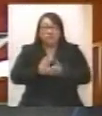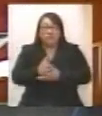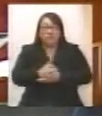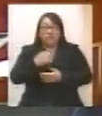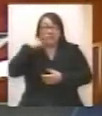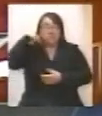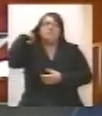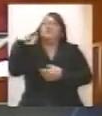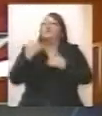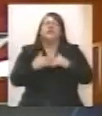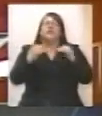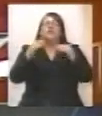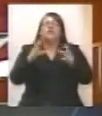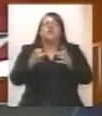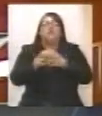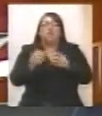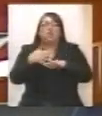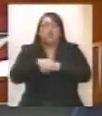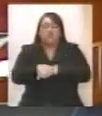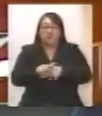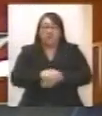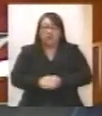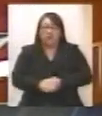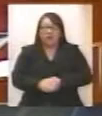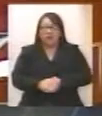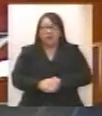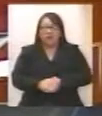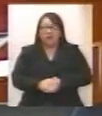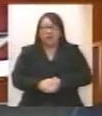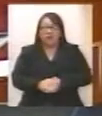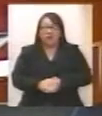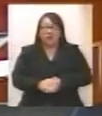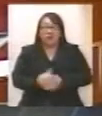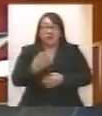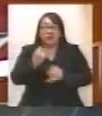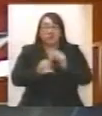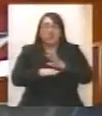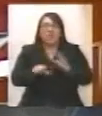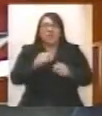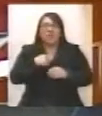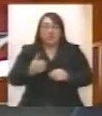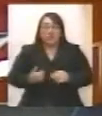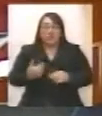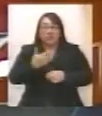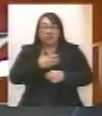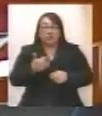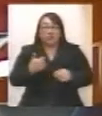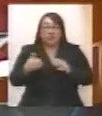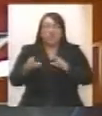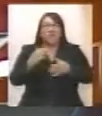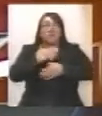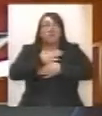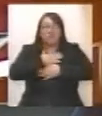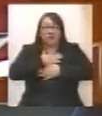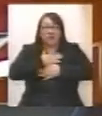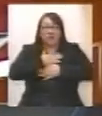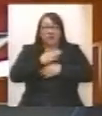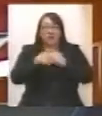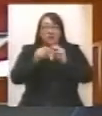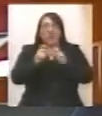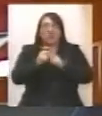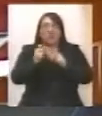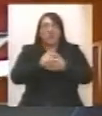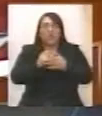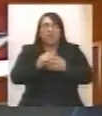camino del crecimiento con inclusión. Quiero concluir, señora presidenta, haciendo mías las palabras